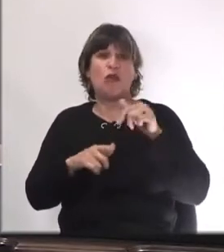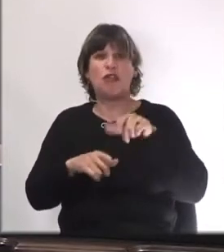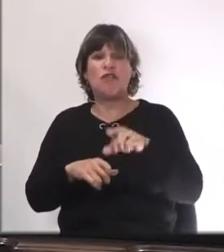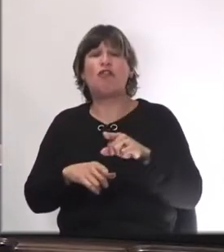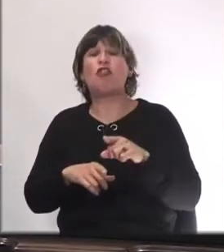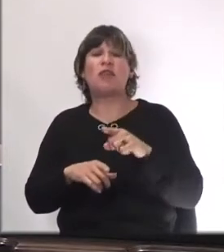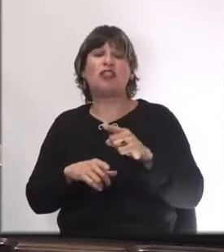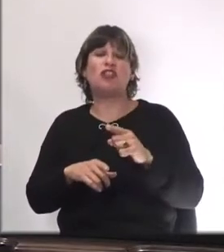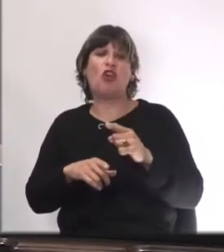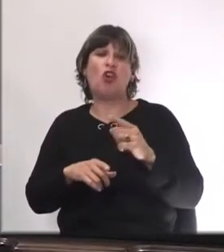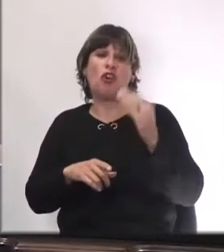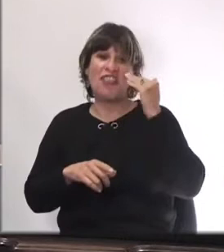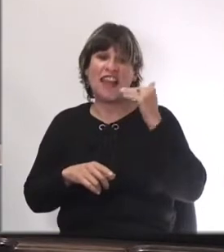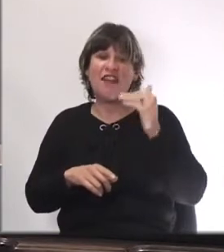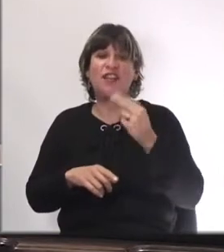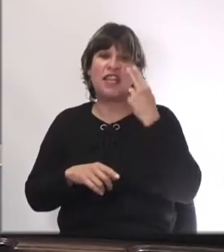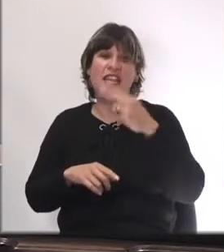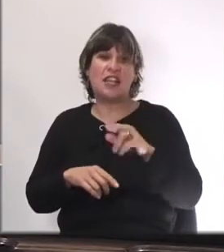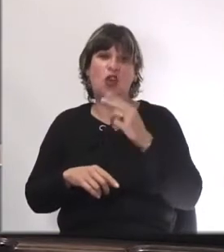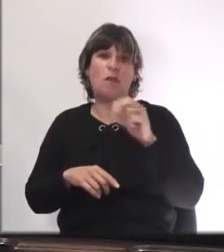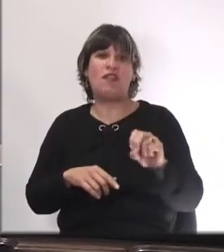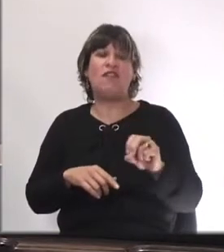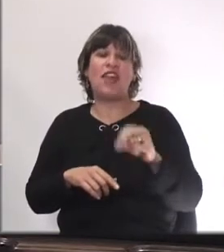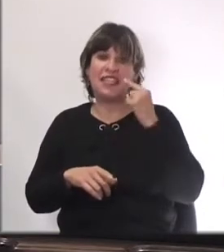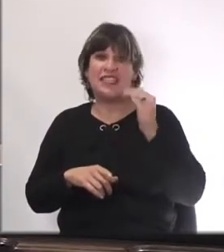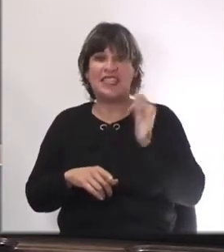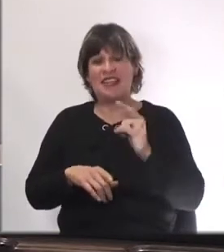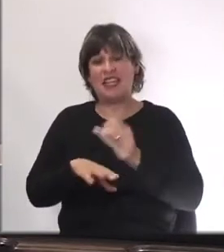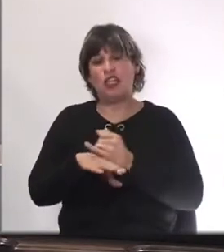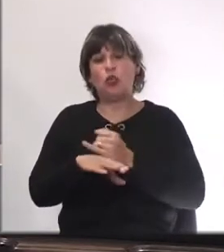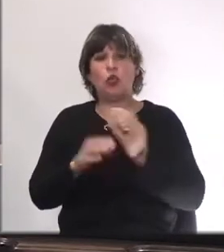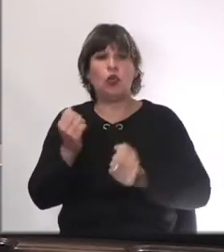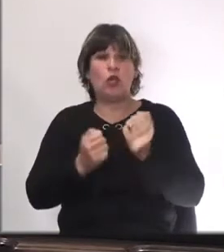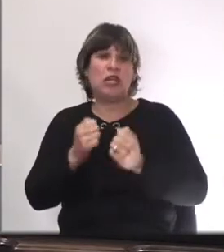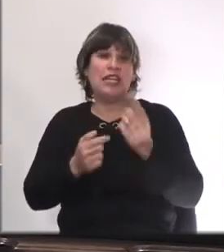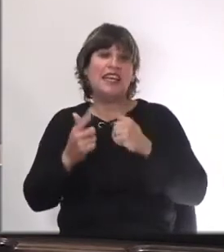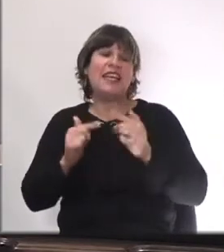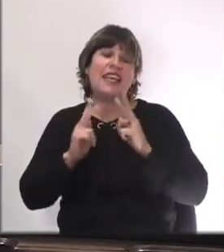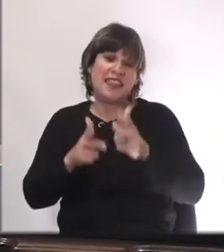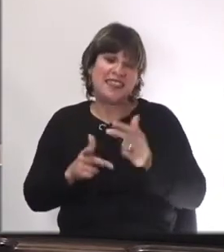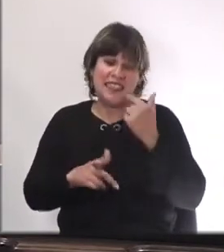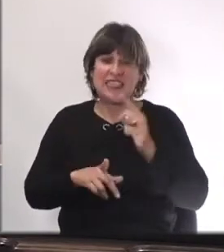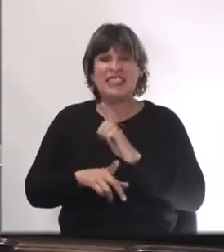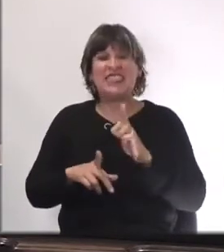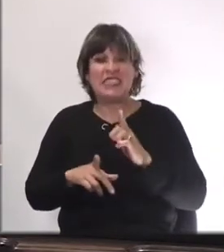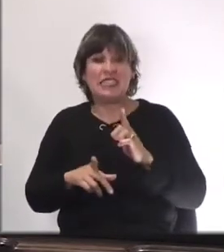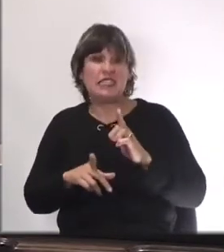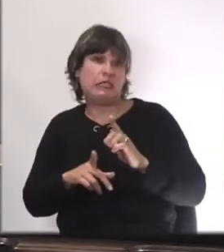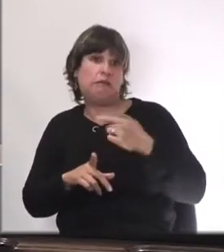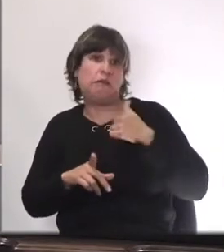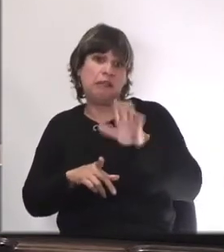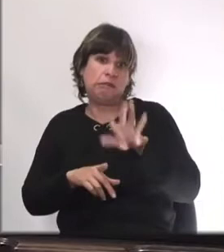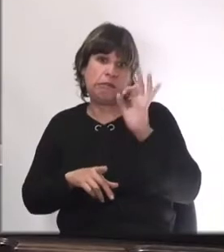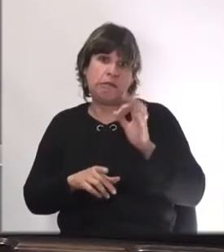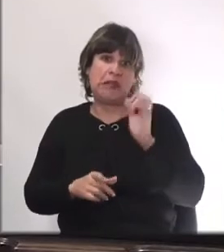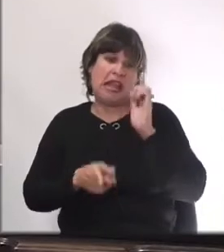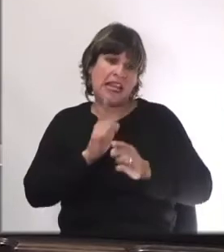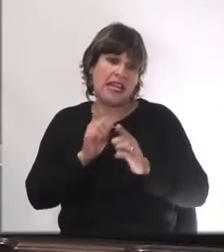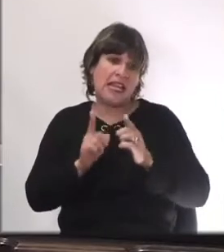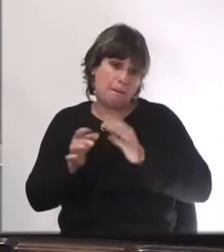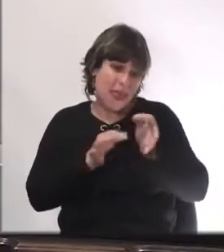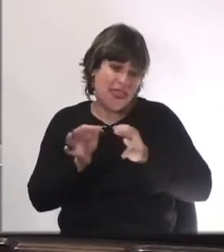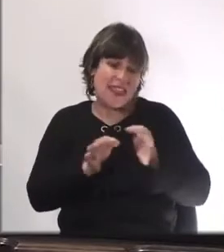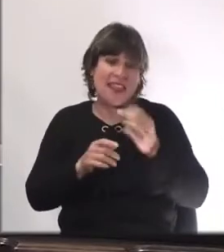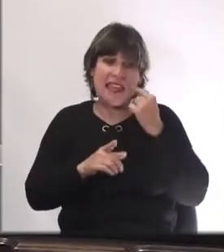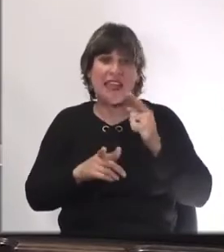2020. Ya teníamos informe del Instituto de Economía que decía: si no se toman medidas de apoyo a determinados sectores de la población, van a